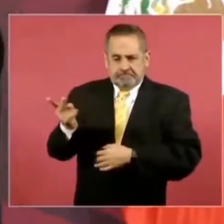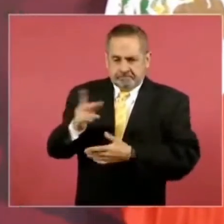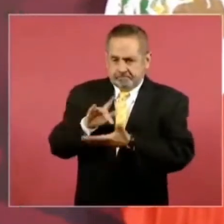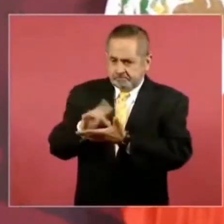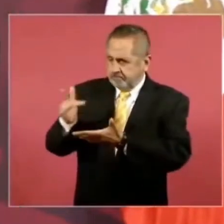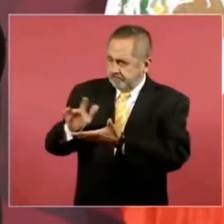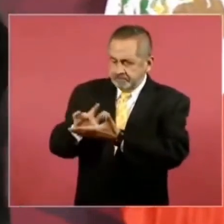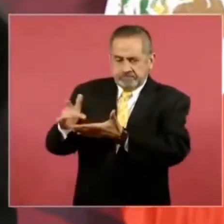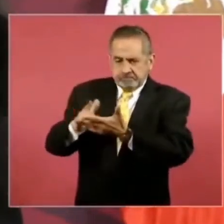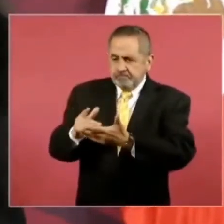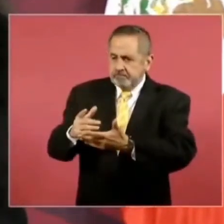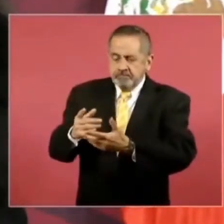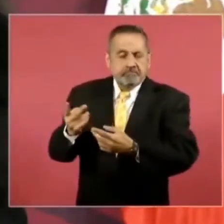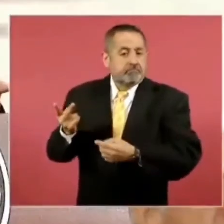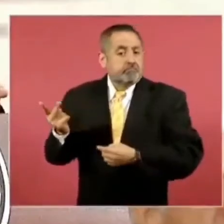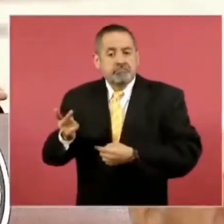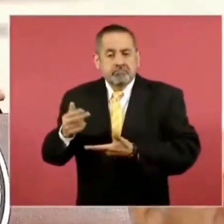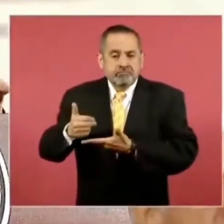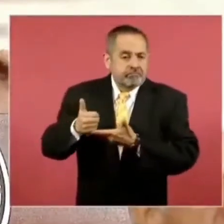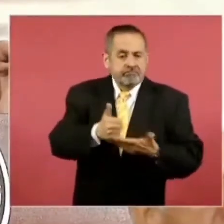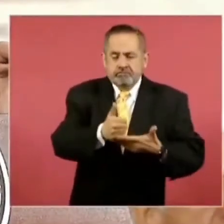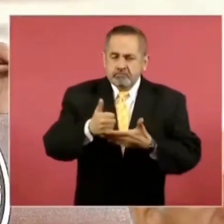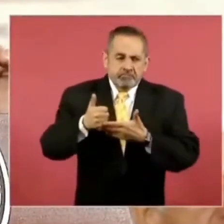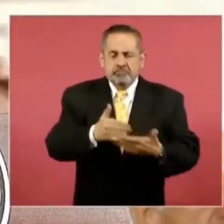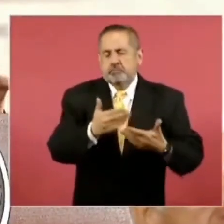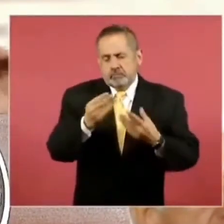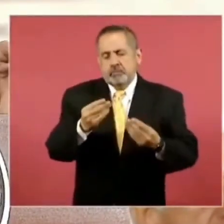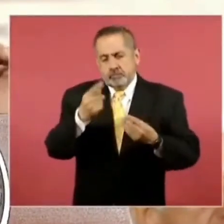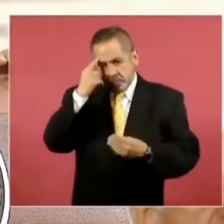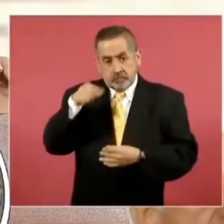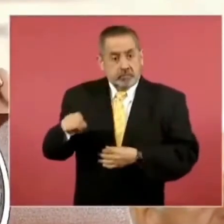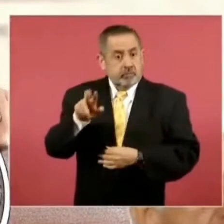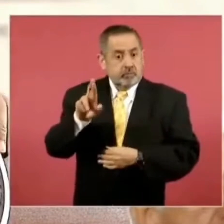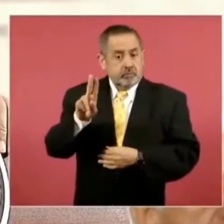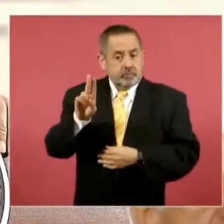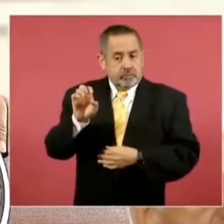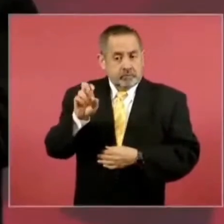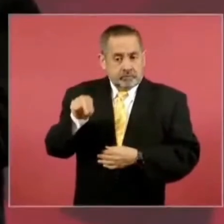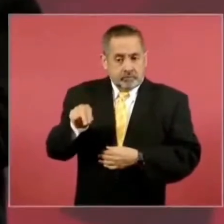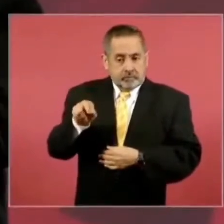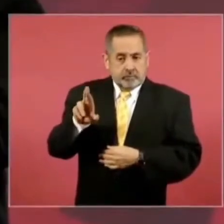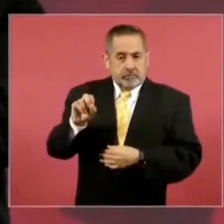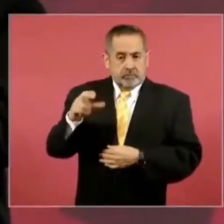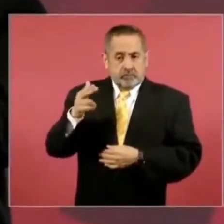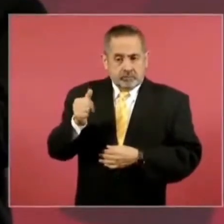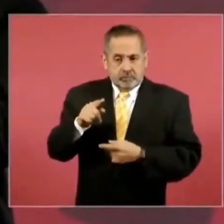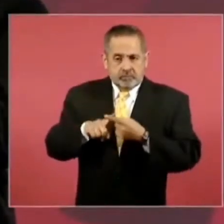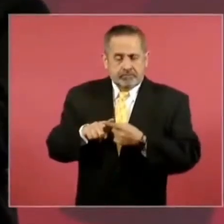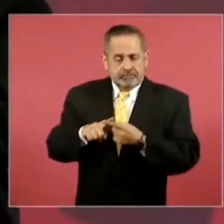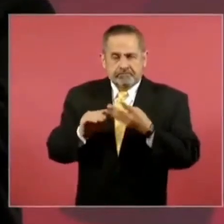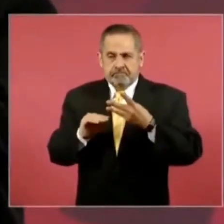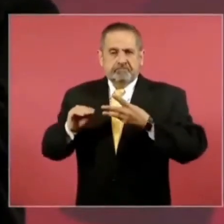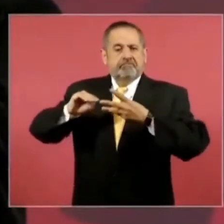que ha ayudado muchísimo, Rubén, el maestro Rubén